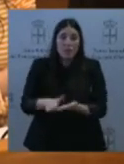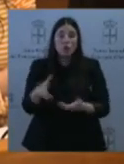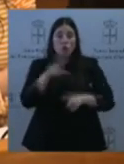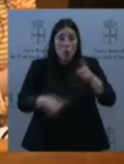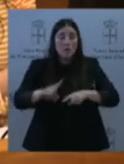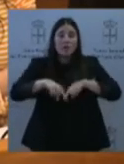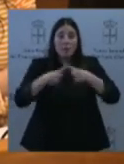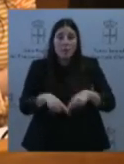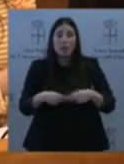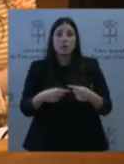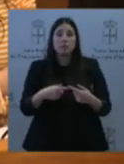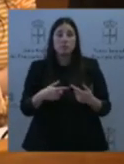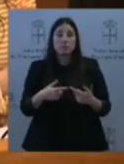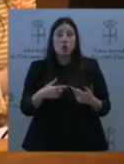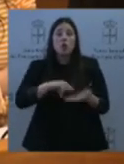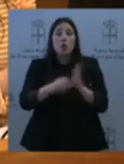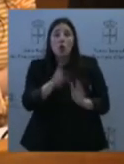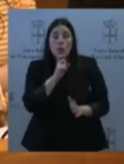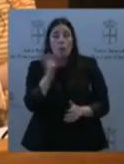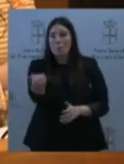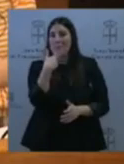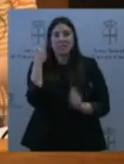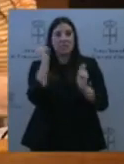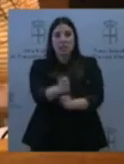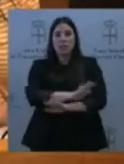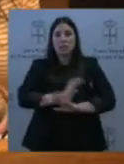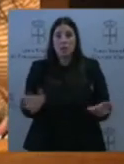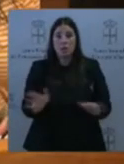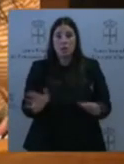solamente con pastillas. Porque no tenemos capacidad para actuar desde la salud psicológica. La pregunta es… Gracias.